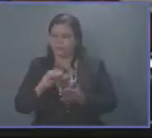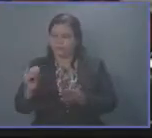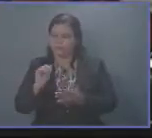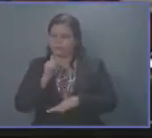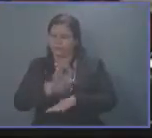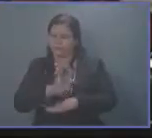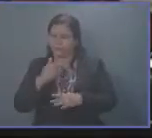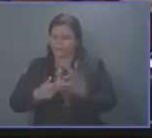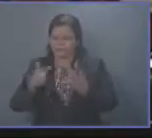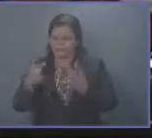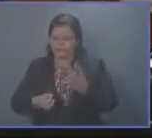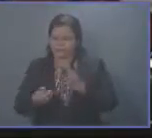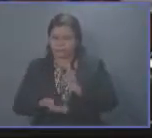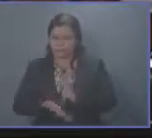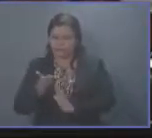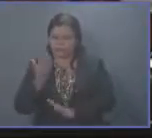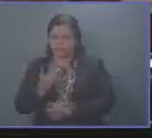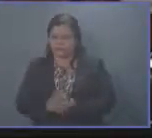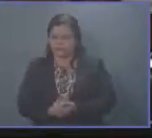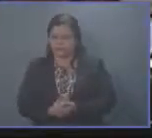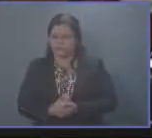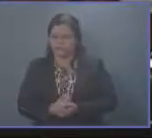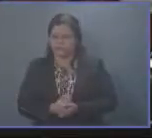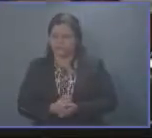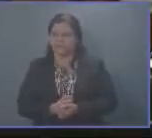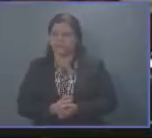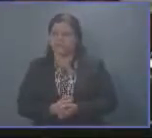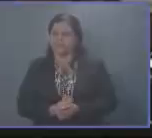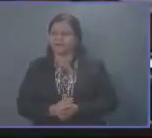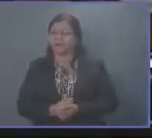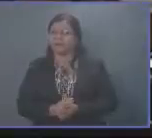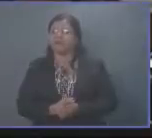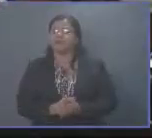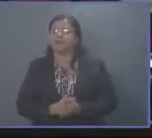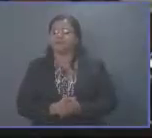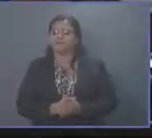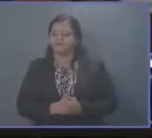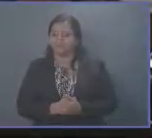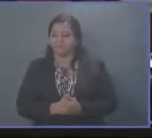Ley de Sociedades de Seguro y la Ley de